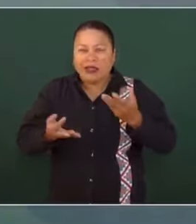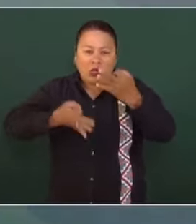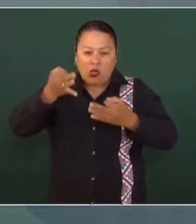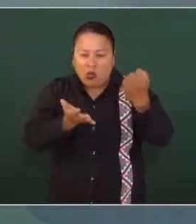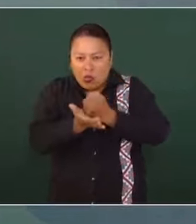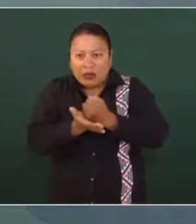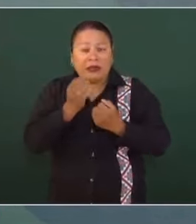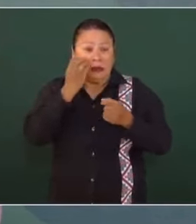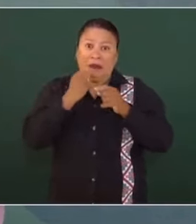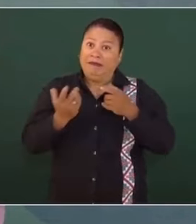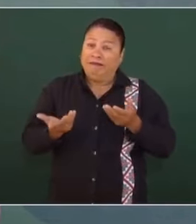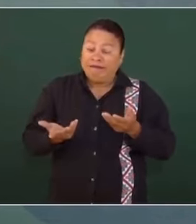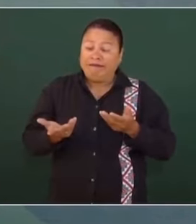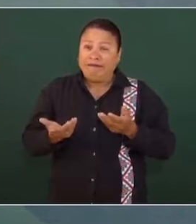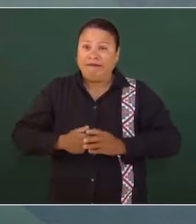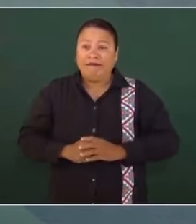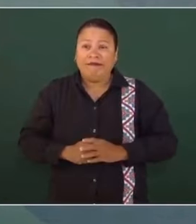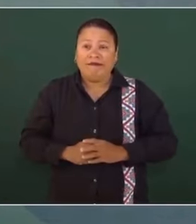jueces que